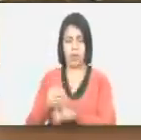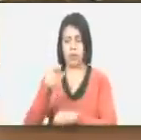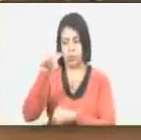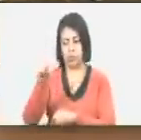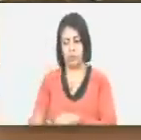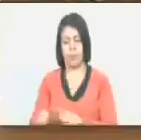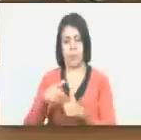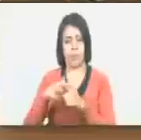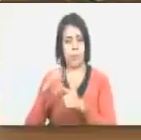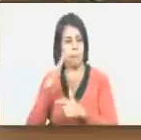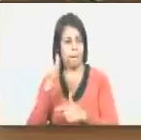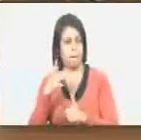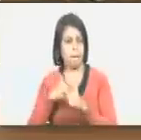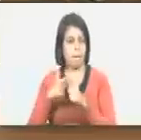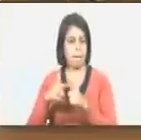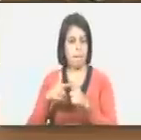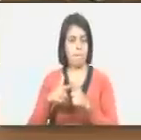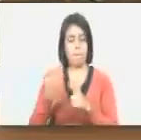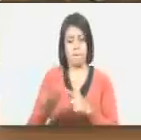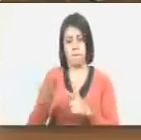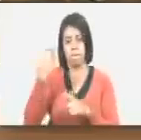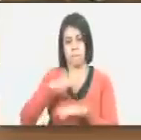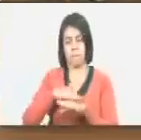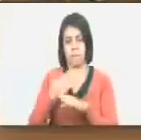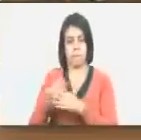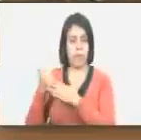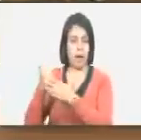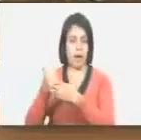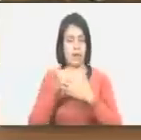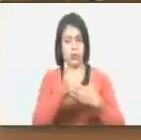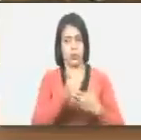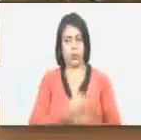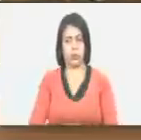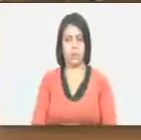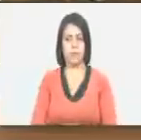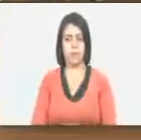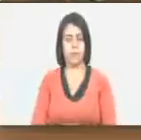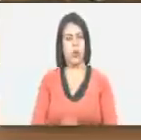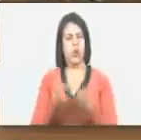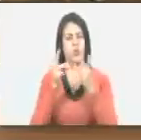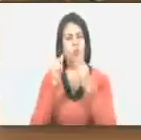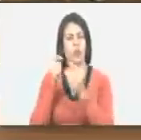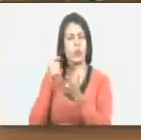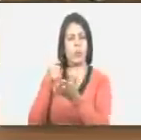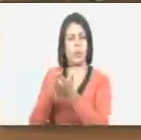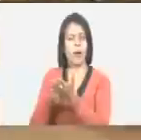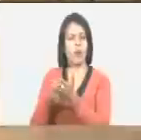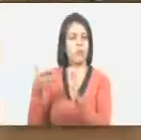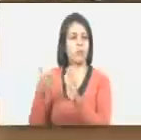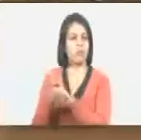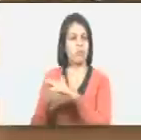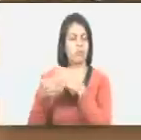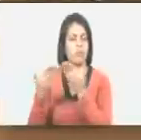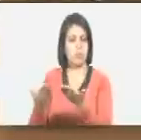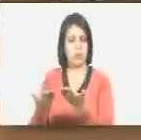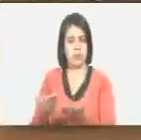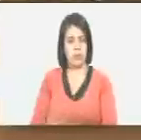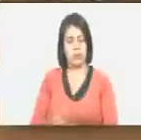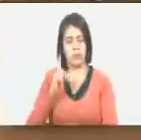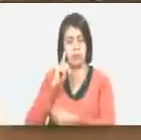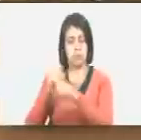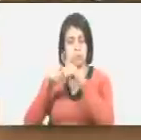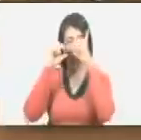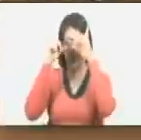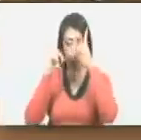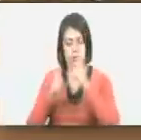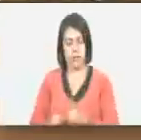mismos, dependiendo del grado o importancia de la colaboración. El monto de la retribución correspondiente será determinado